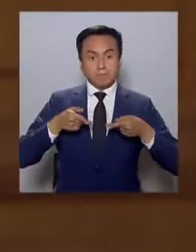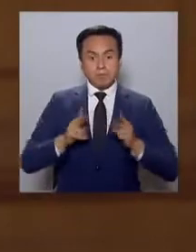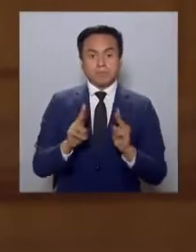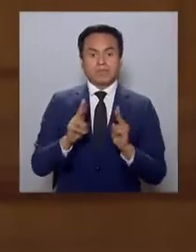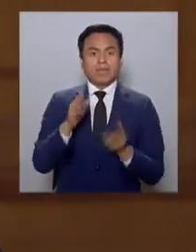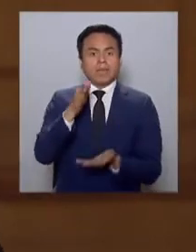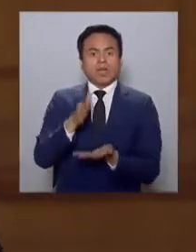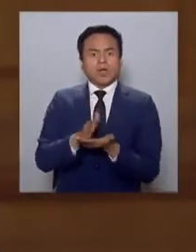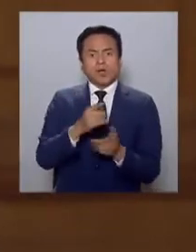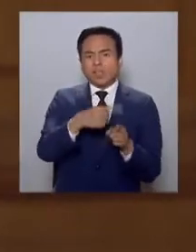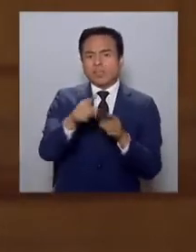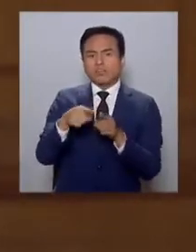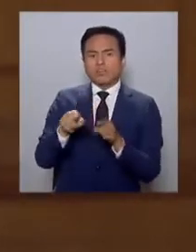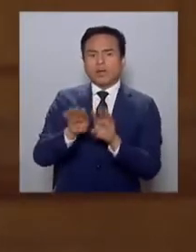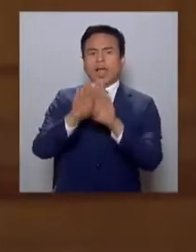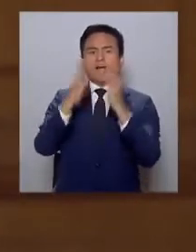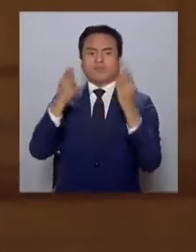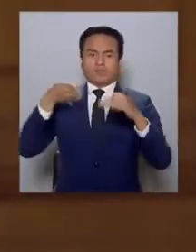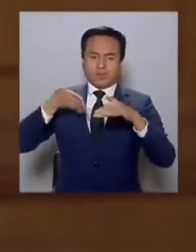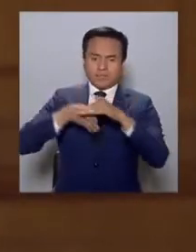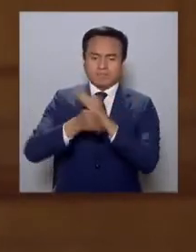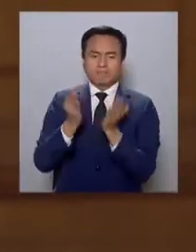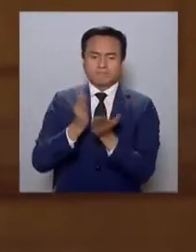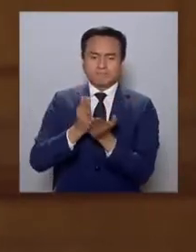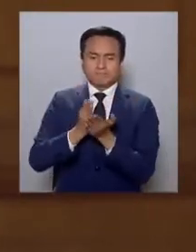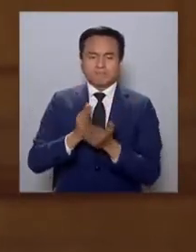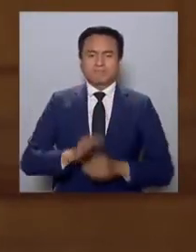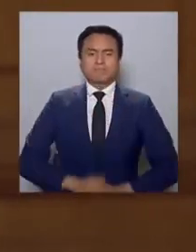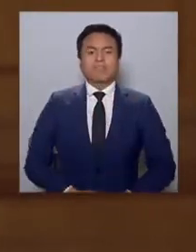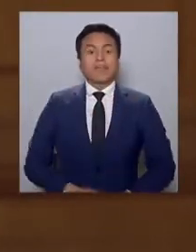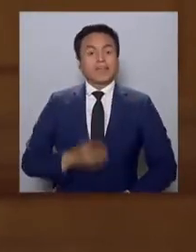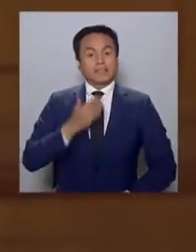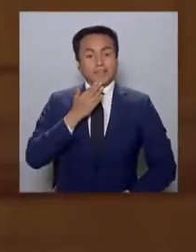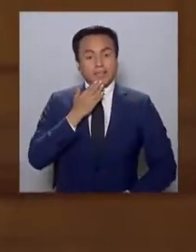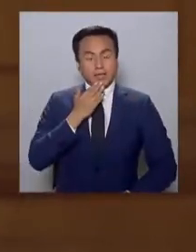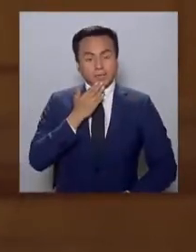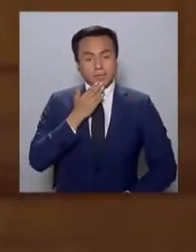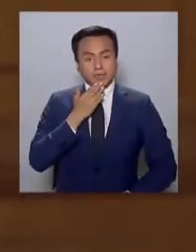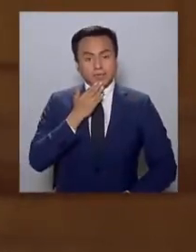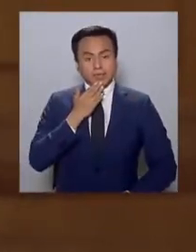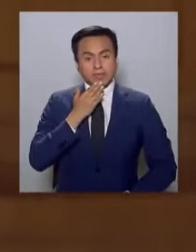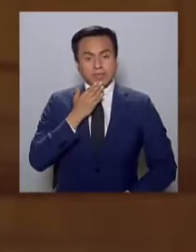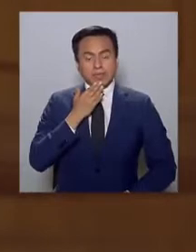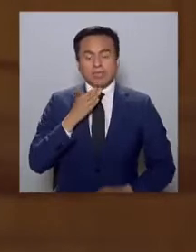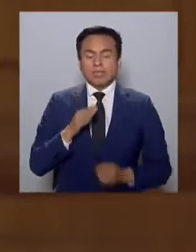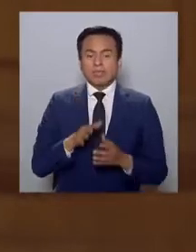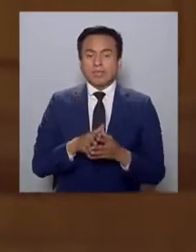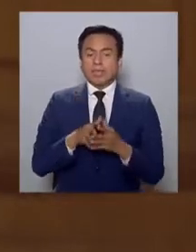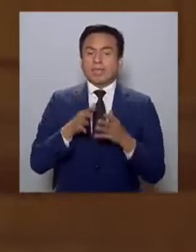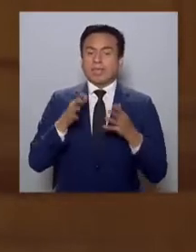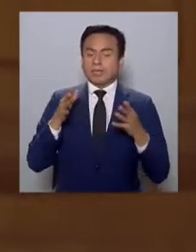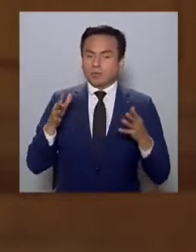permitan a los colegios volver a abrir sus puertas. También asumimos con enorme